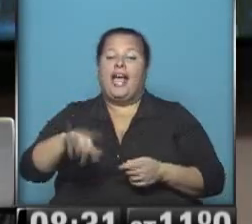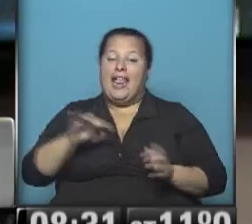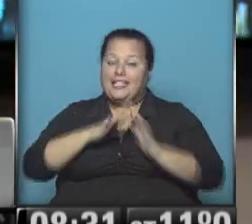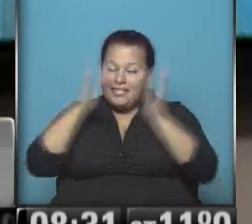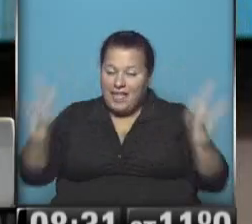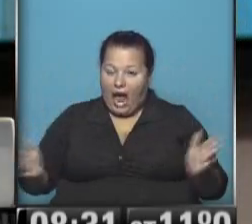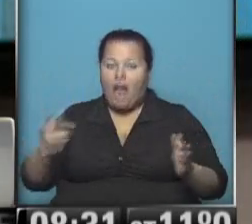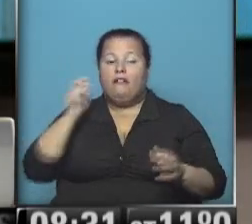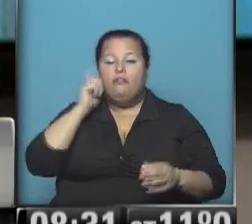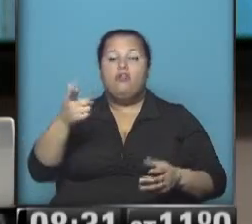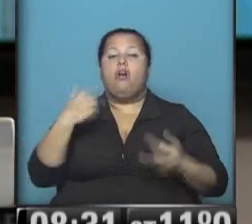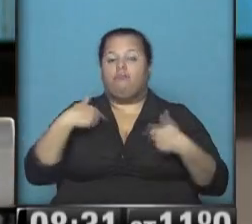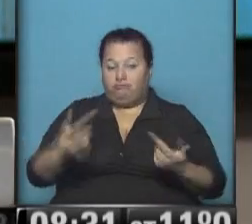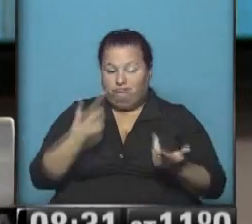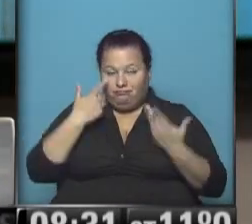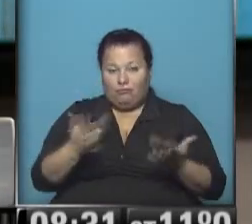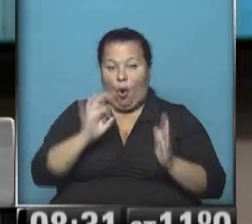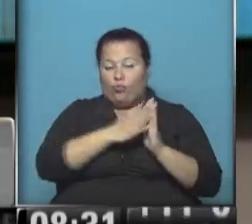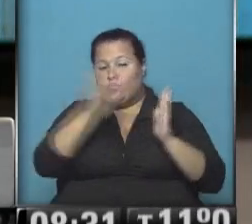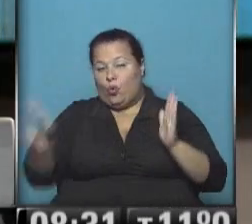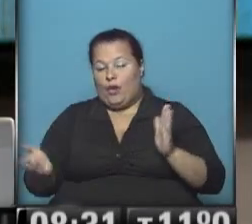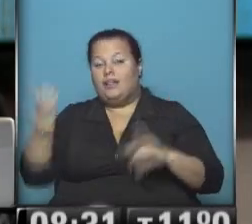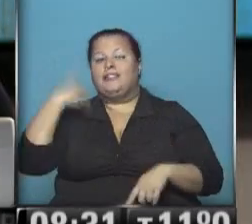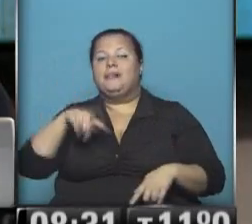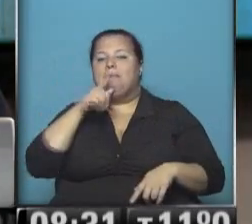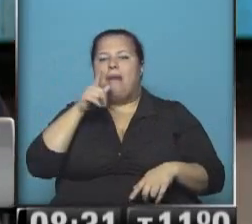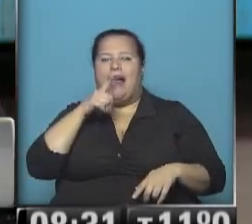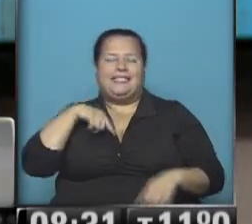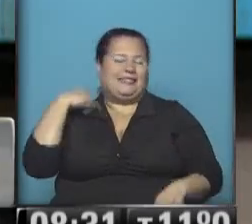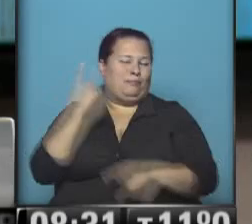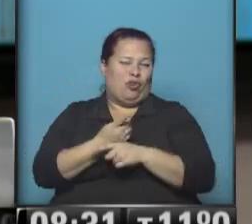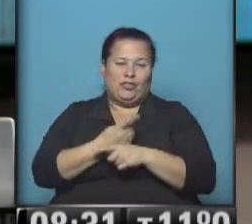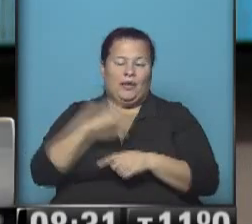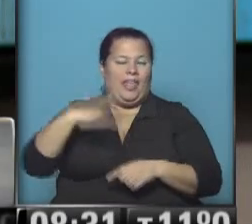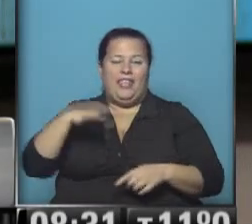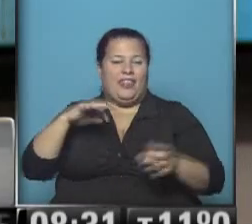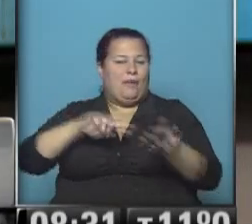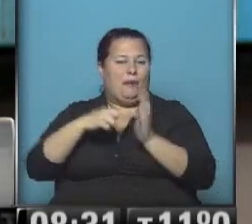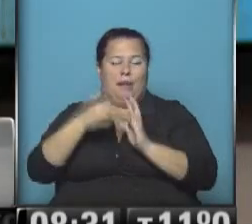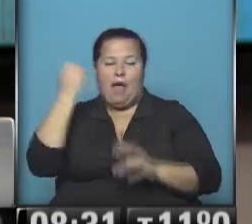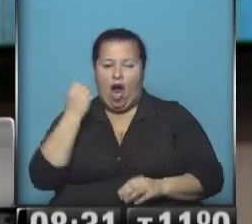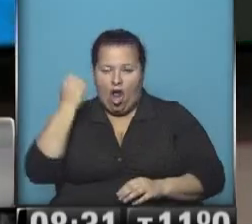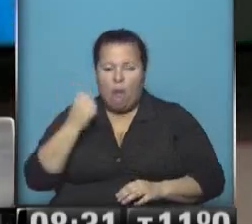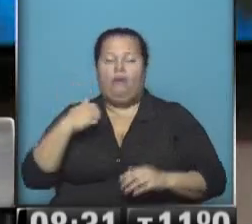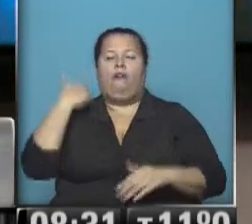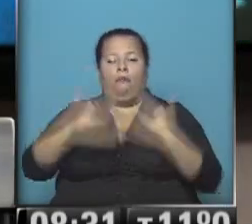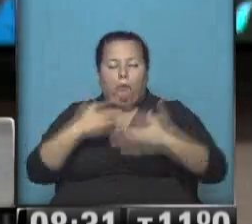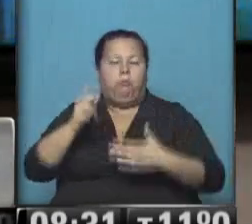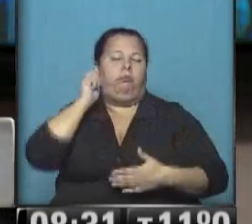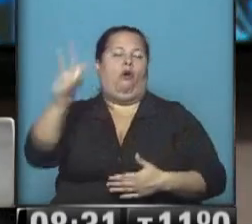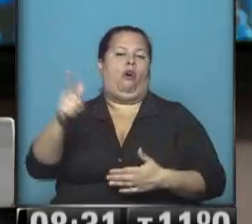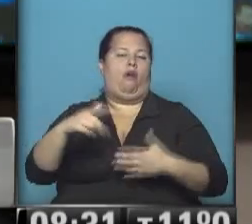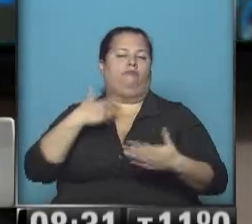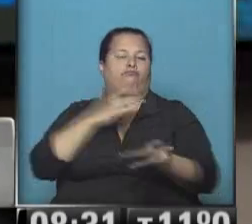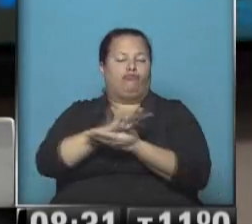permitido lo que vimos después de octubre que cuando parecía inevitable un proceso de crisis financiera pudimos de alguna manera